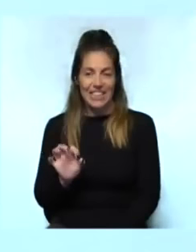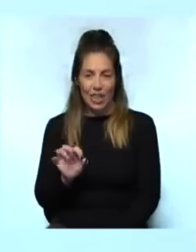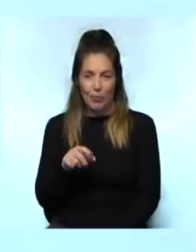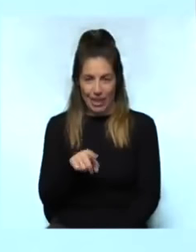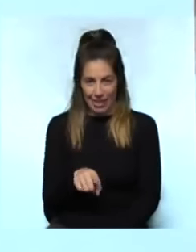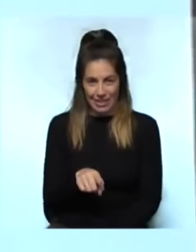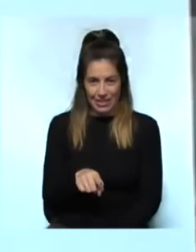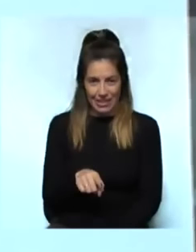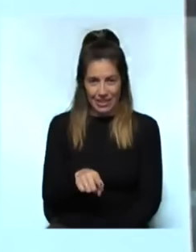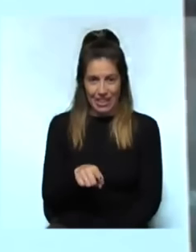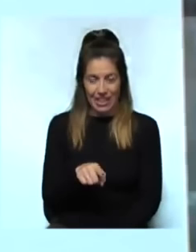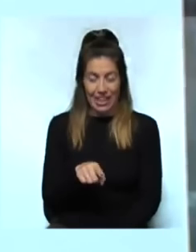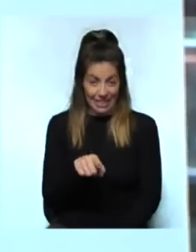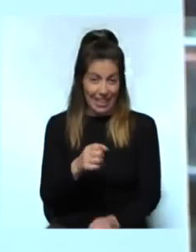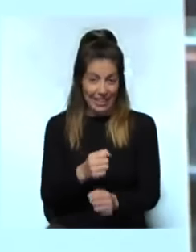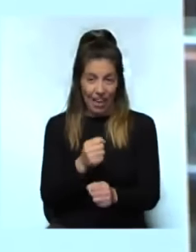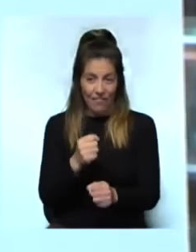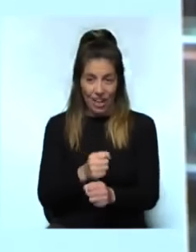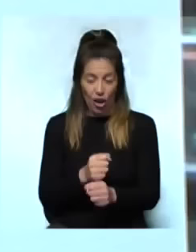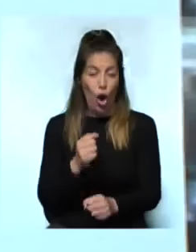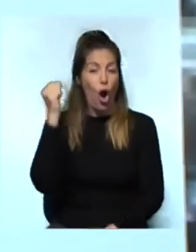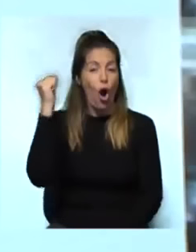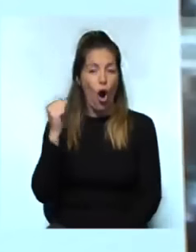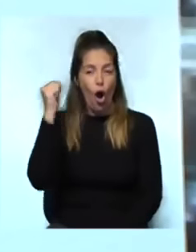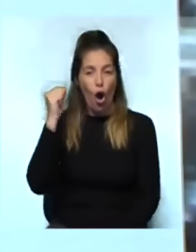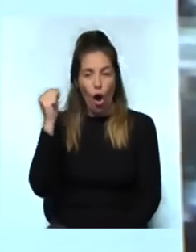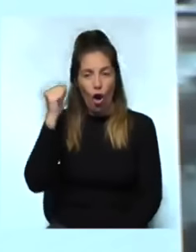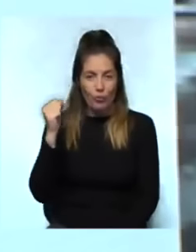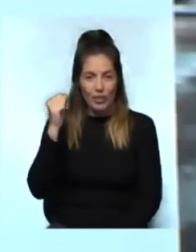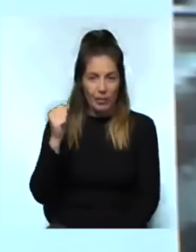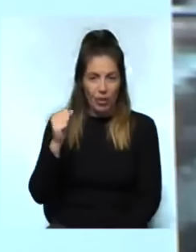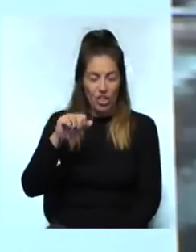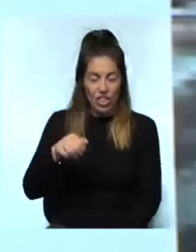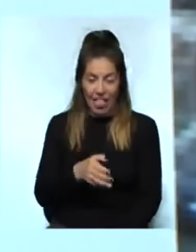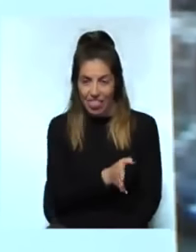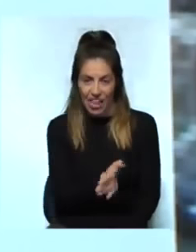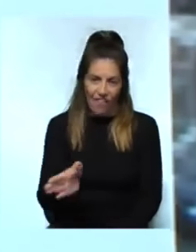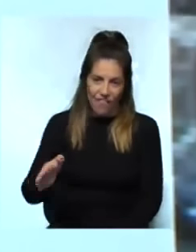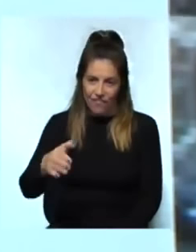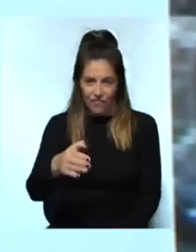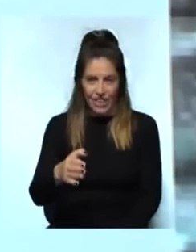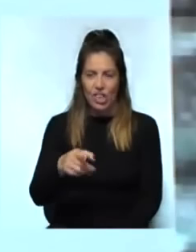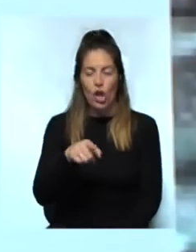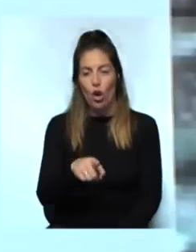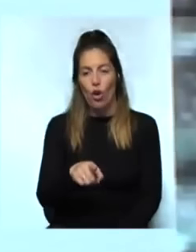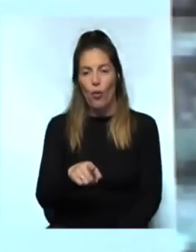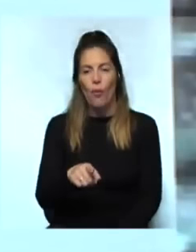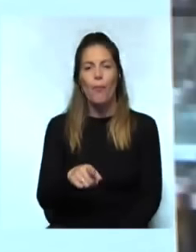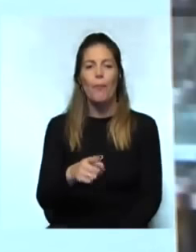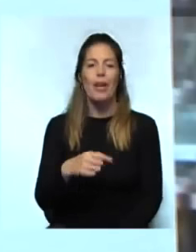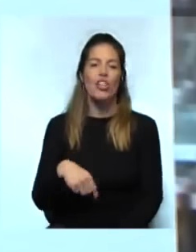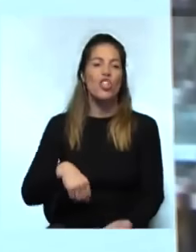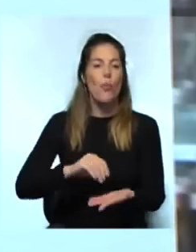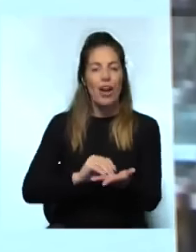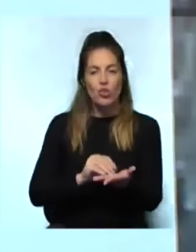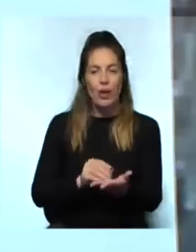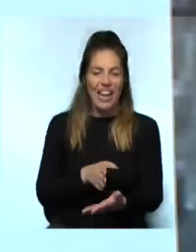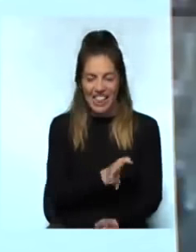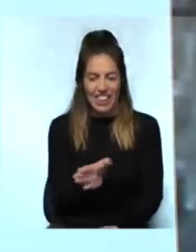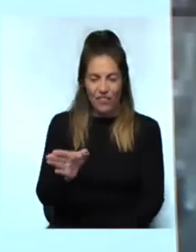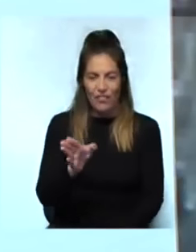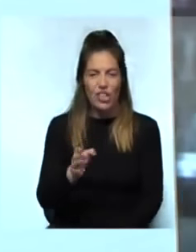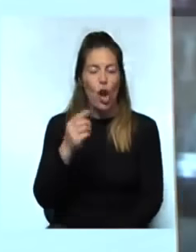quedar allí este trabajo y los ómnibus ya tienen sus desvíos habituales por la hora por 21, pero se va a sumar el desvío de la